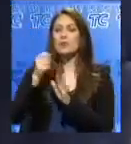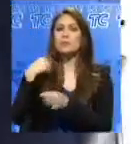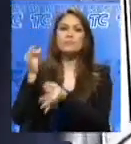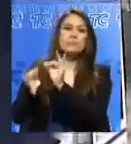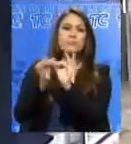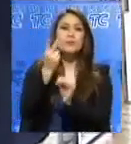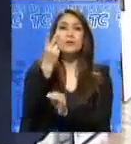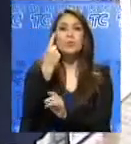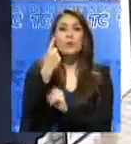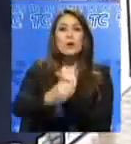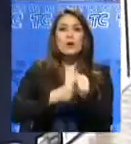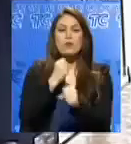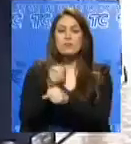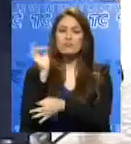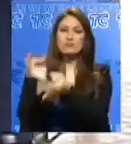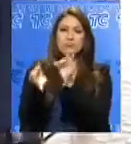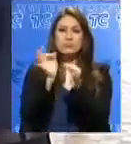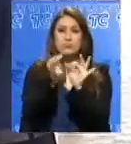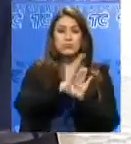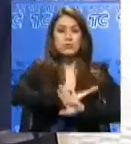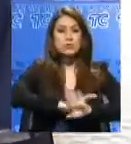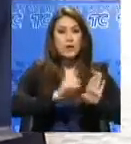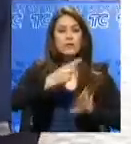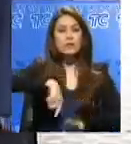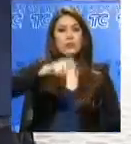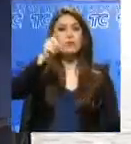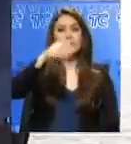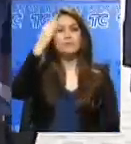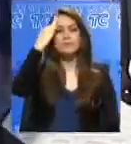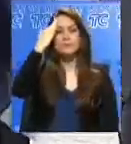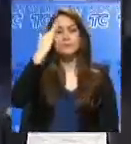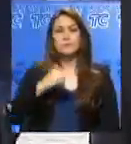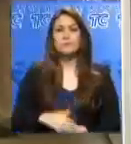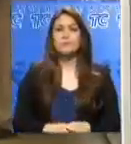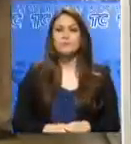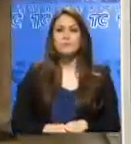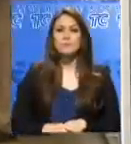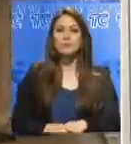meses antes de que entre en vigencia, con algunas excepciones. Isaías Cruz, TC Televisión.